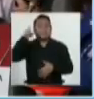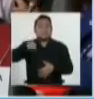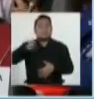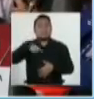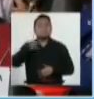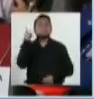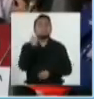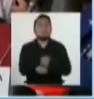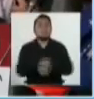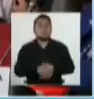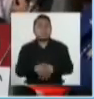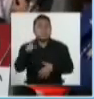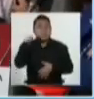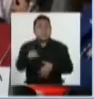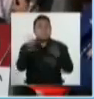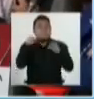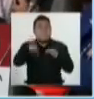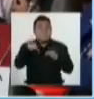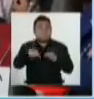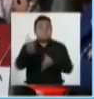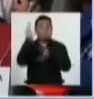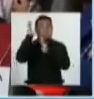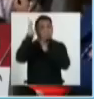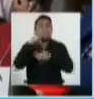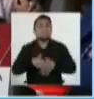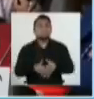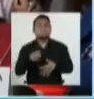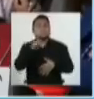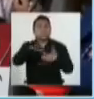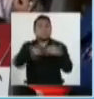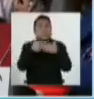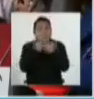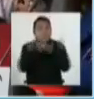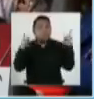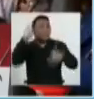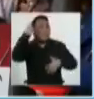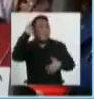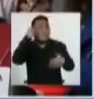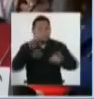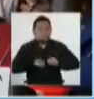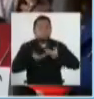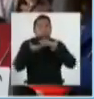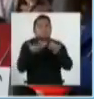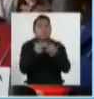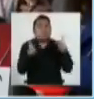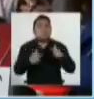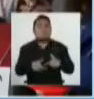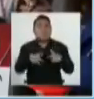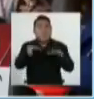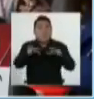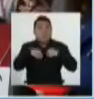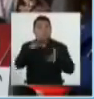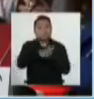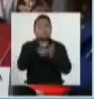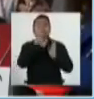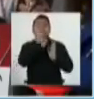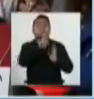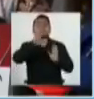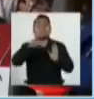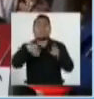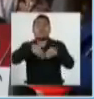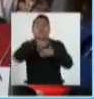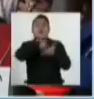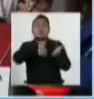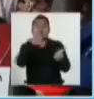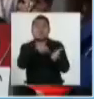denunciar que este mismo foro se cercena las libertades de conciencia y de expresión, reconocidas en los artículos 12 y 13 de la